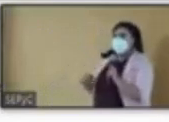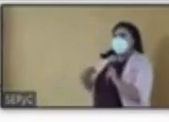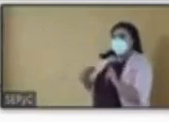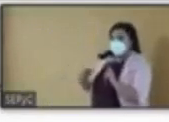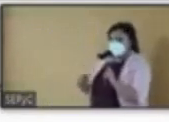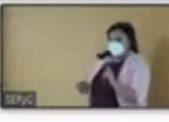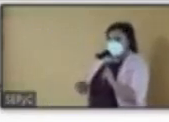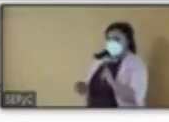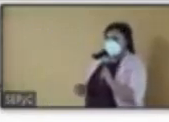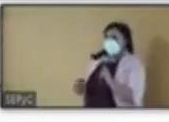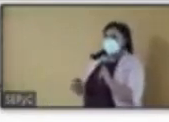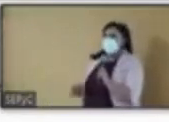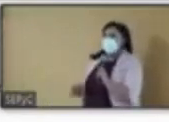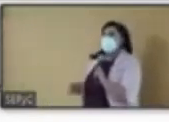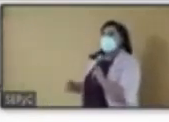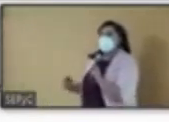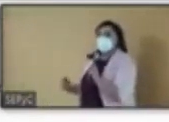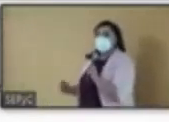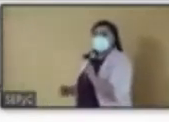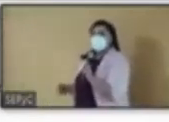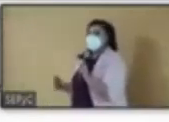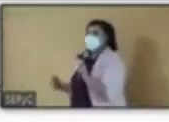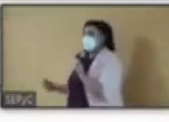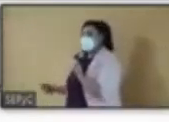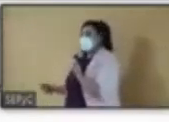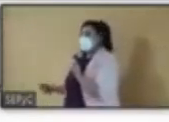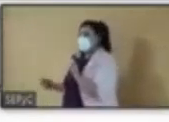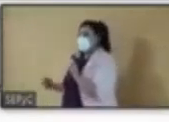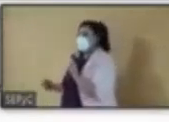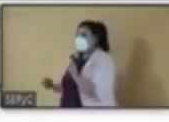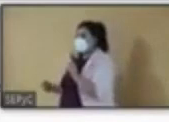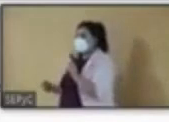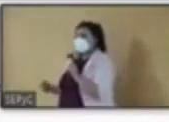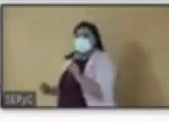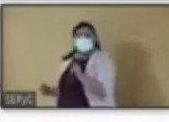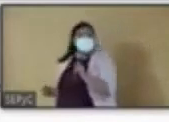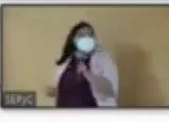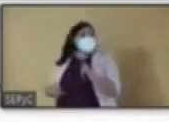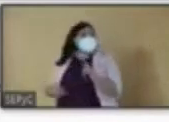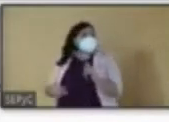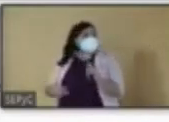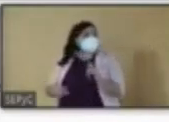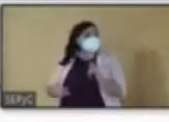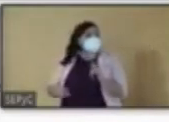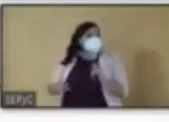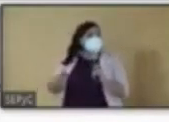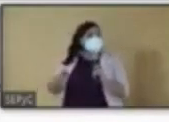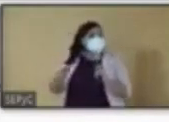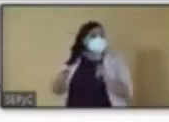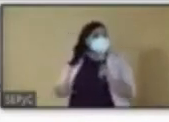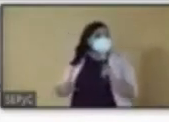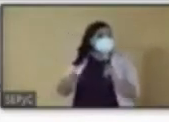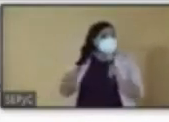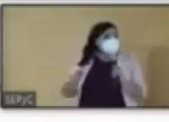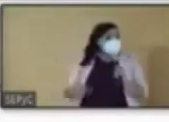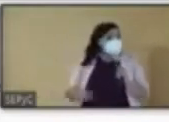casilla información que efectivamente es propietario o socio de alguna empresa, entonces